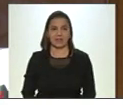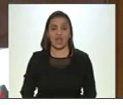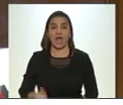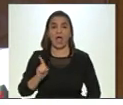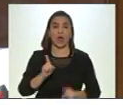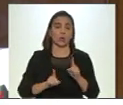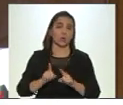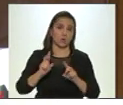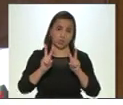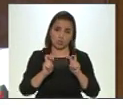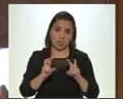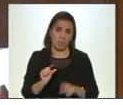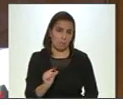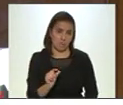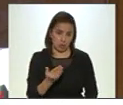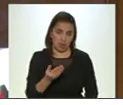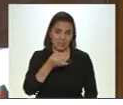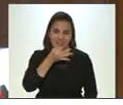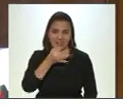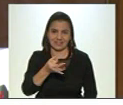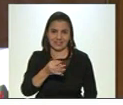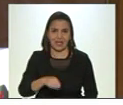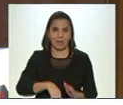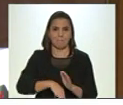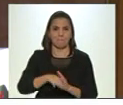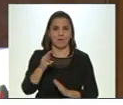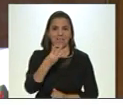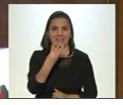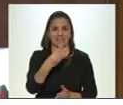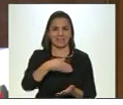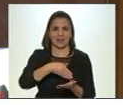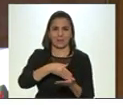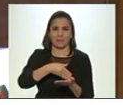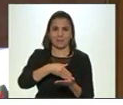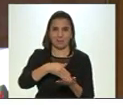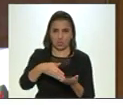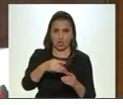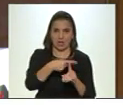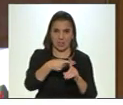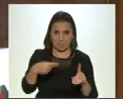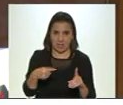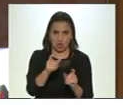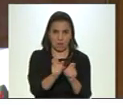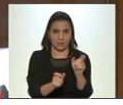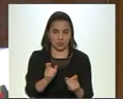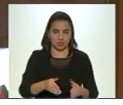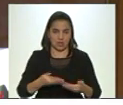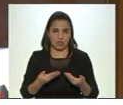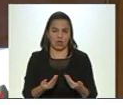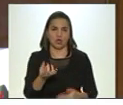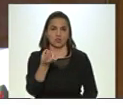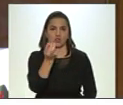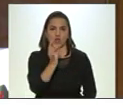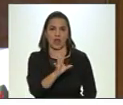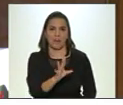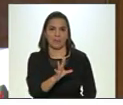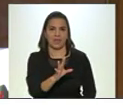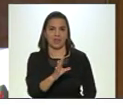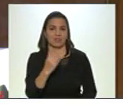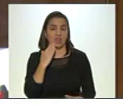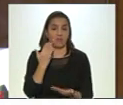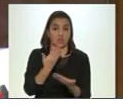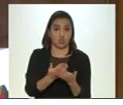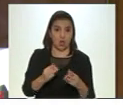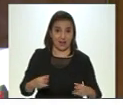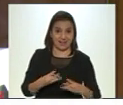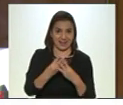son menores. Más de 3,5 millones de personas hoy día solamente van a estar siendo beneficiados de la red de